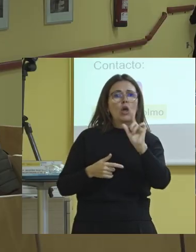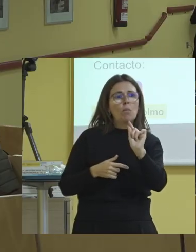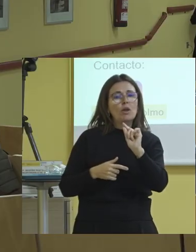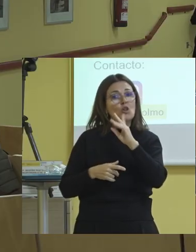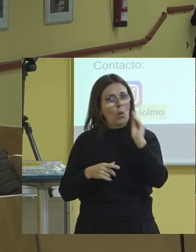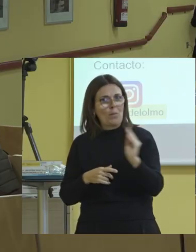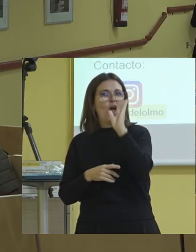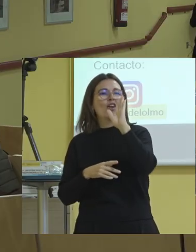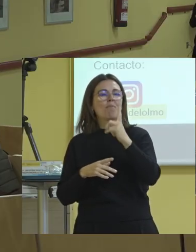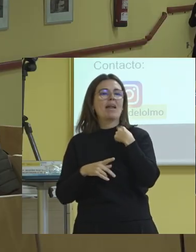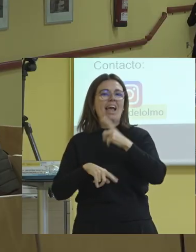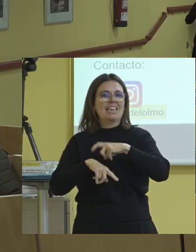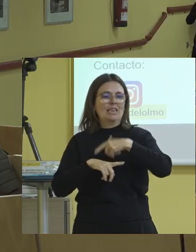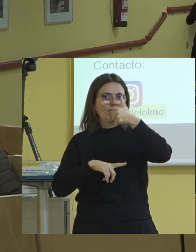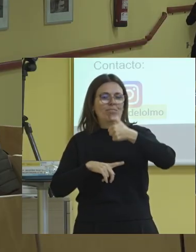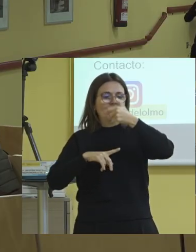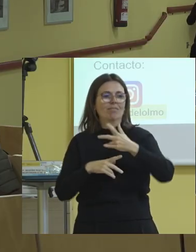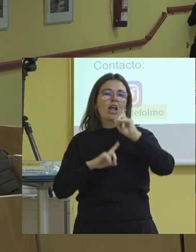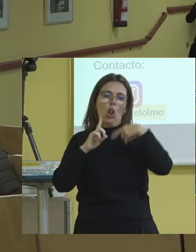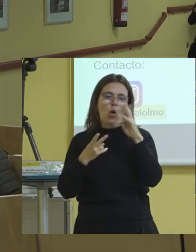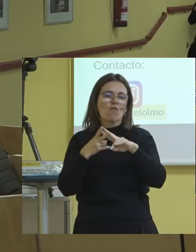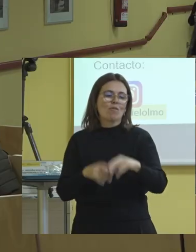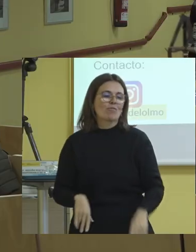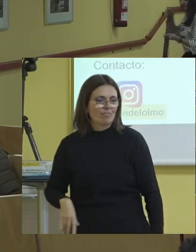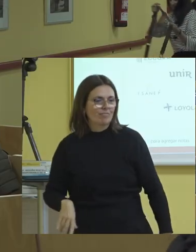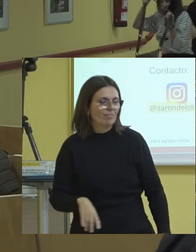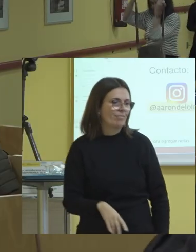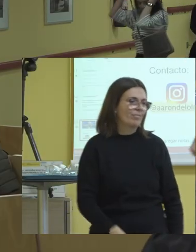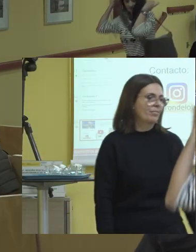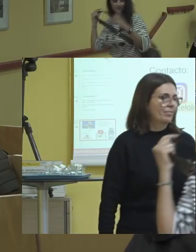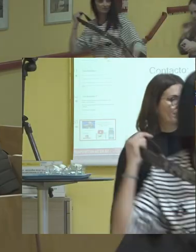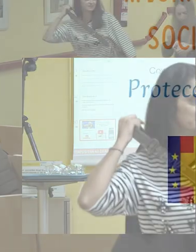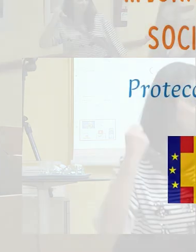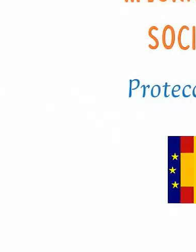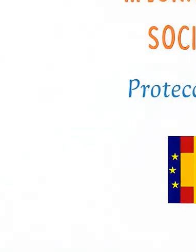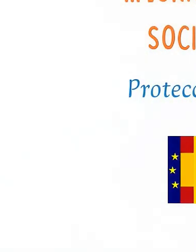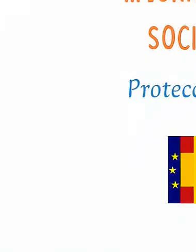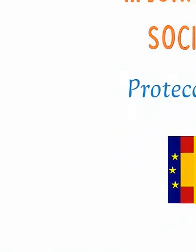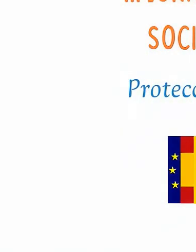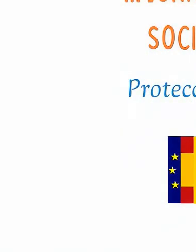descanso mejor, así terminamos en tiempo. Nos vemos de nuevo. Gracias. Pues listo.